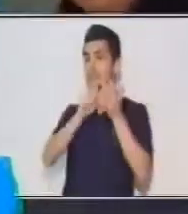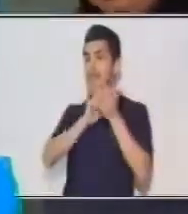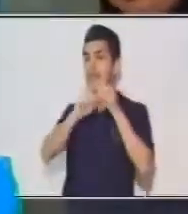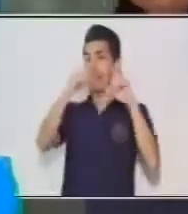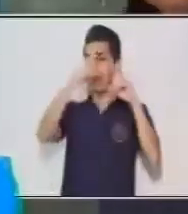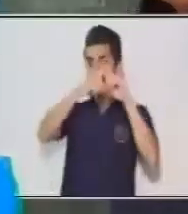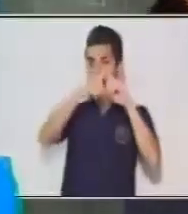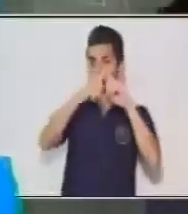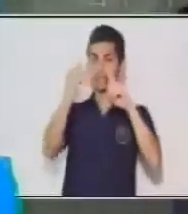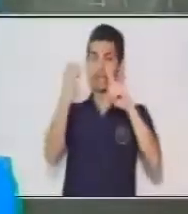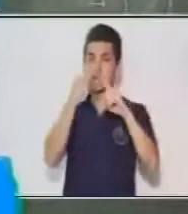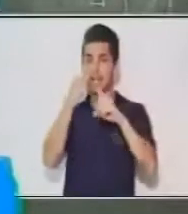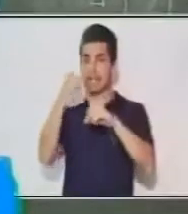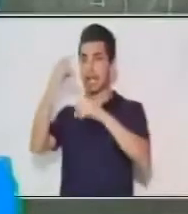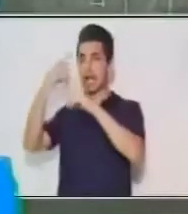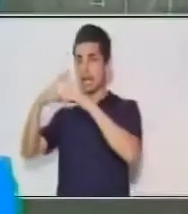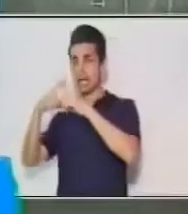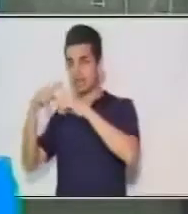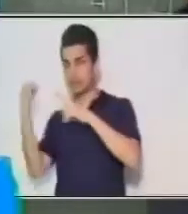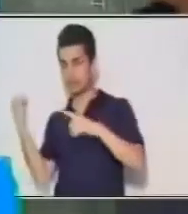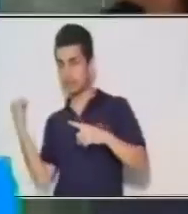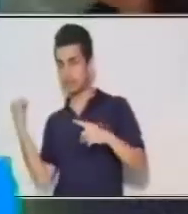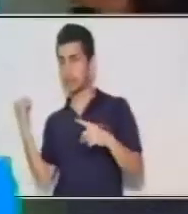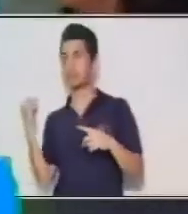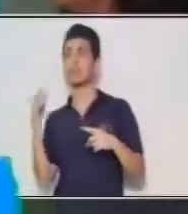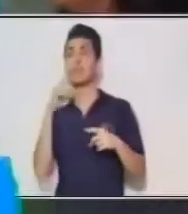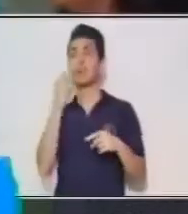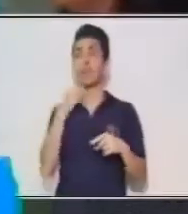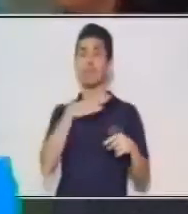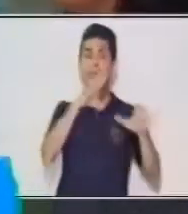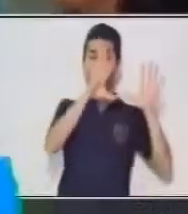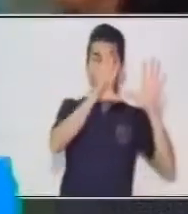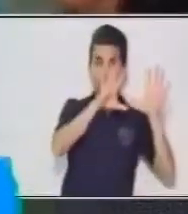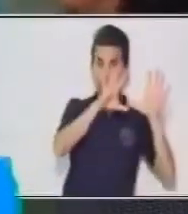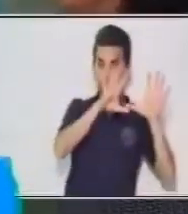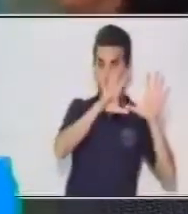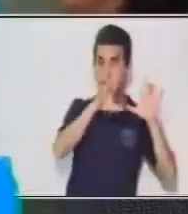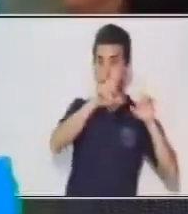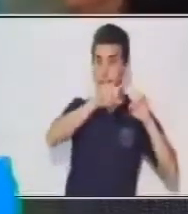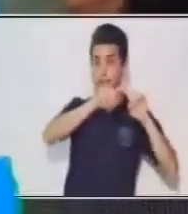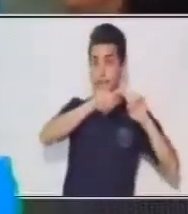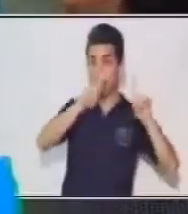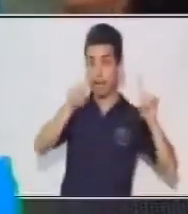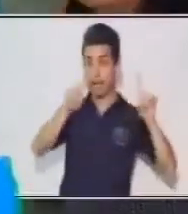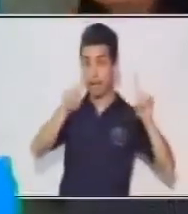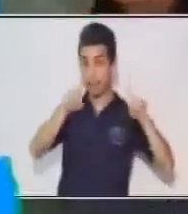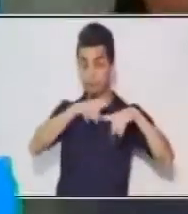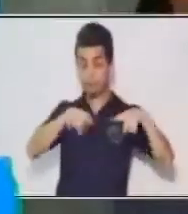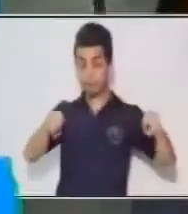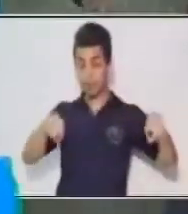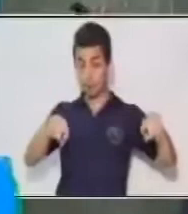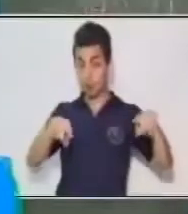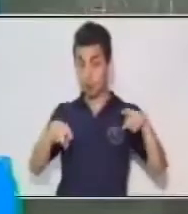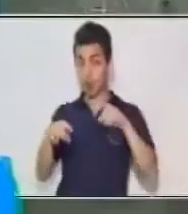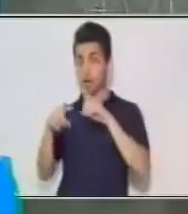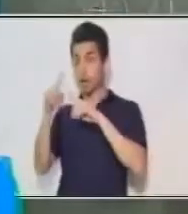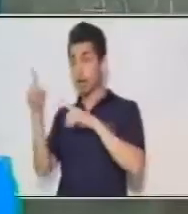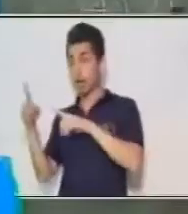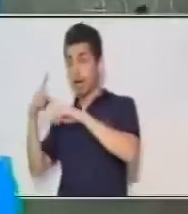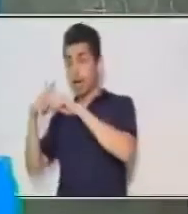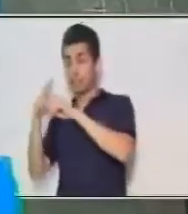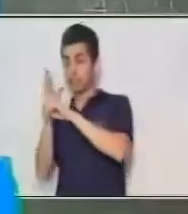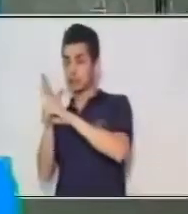así. Estamos indicando que tenemos 10, pero el siguiente le vamos a